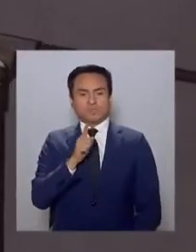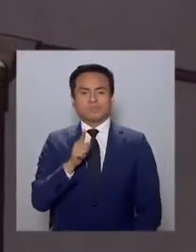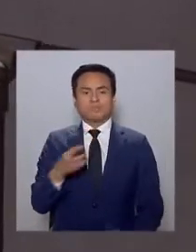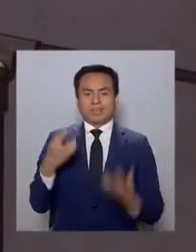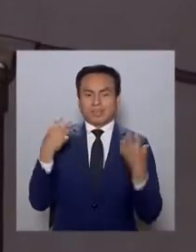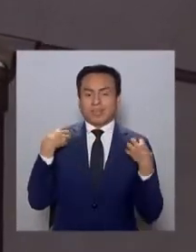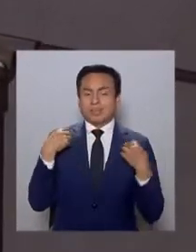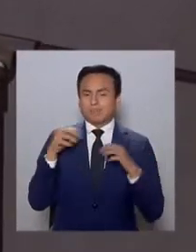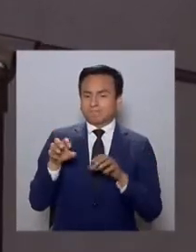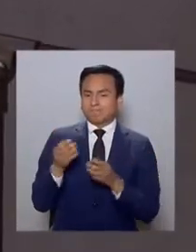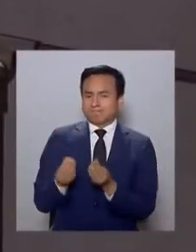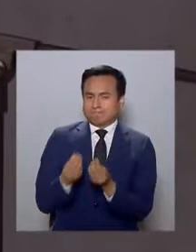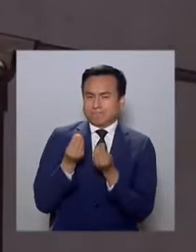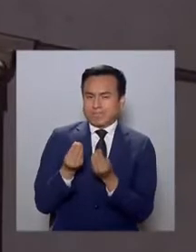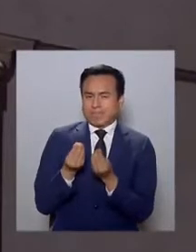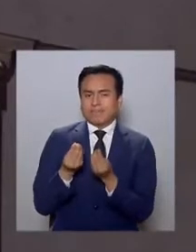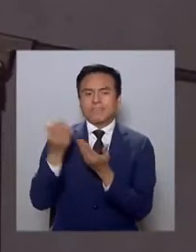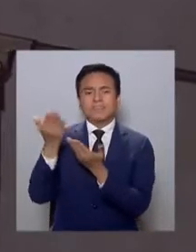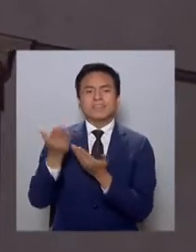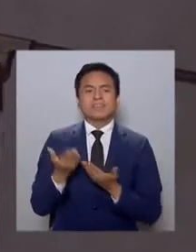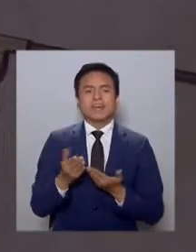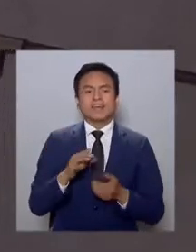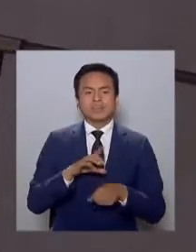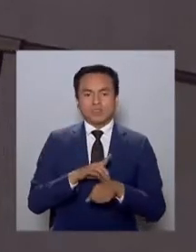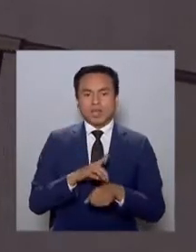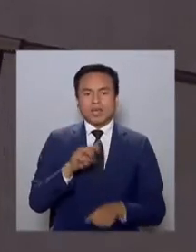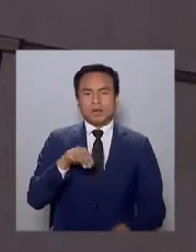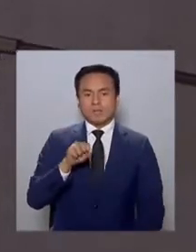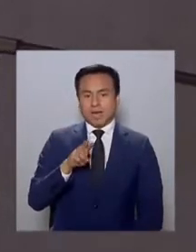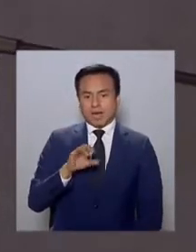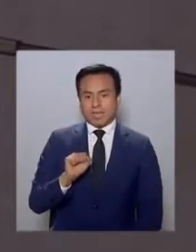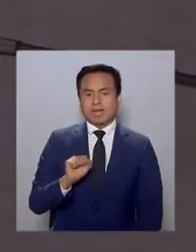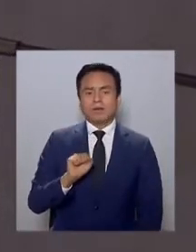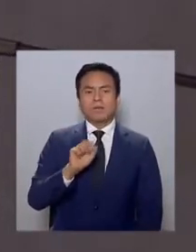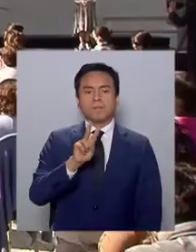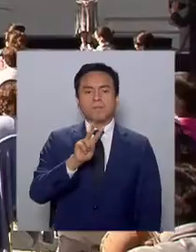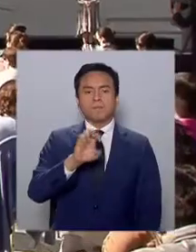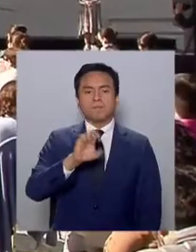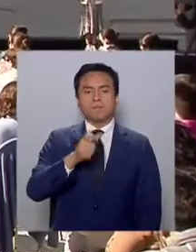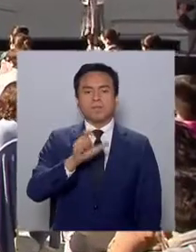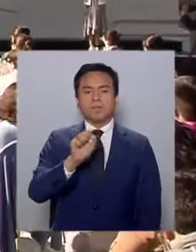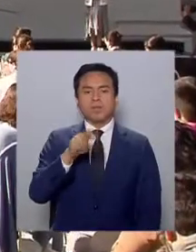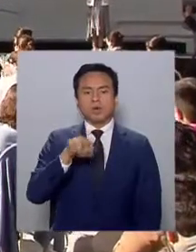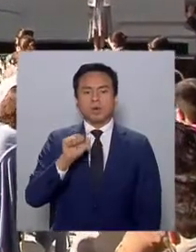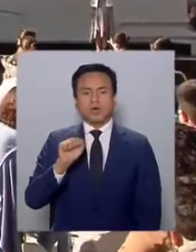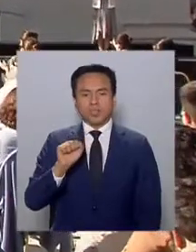hará increíblemente bien. Le doy la bienvenida a la doctora María Begoña Yarza Sáez.